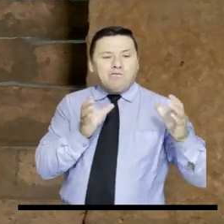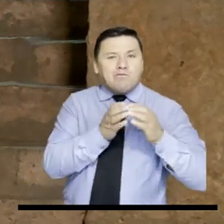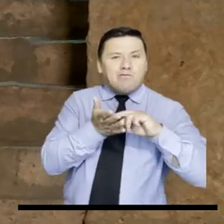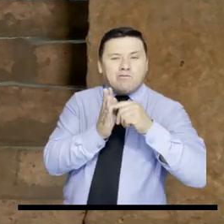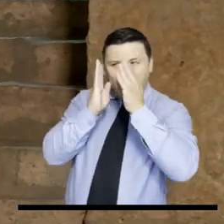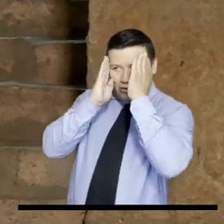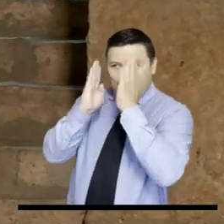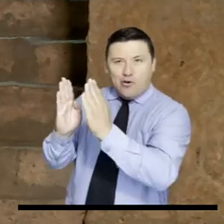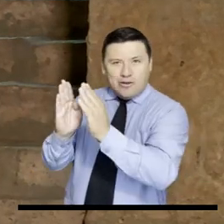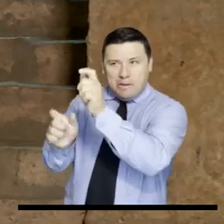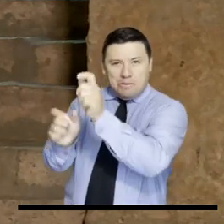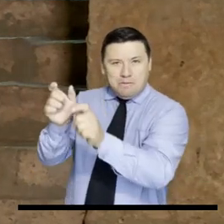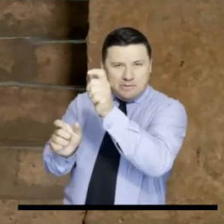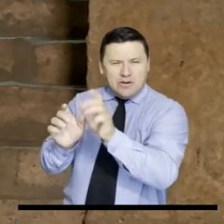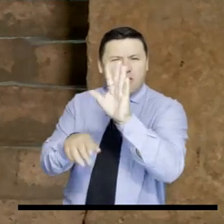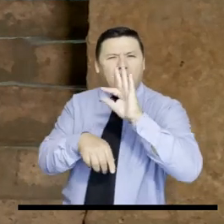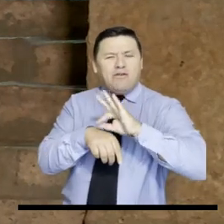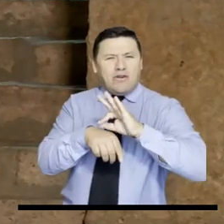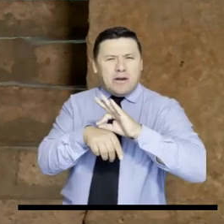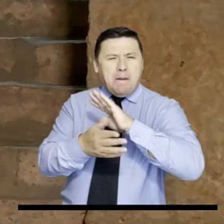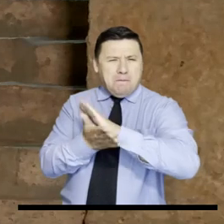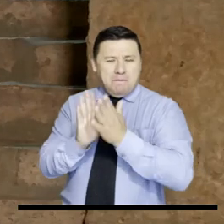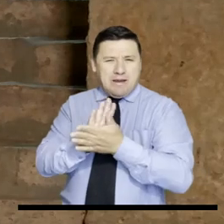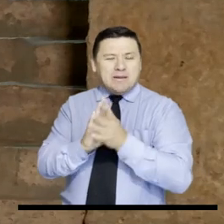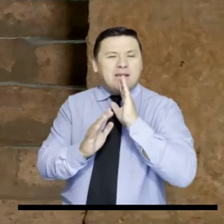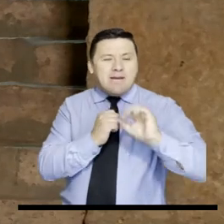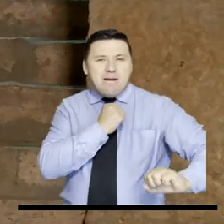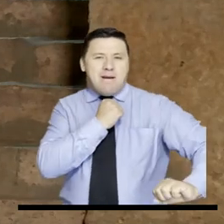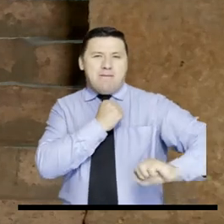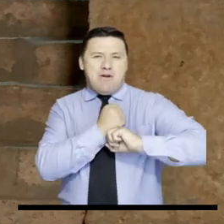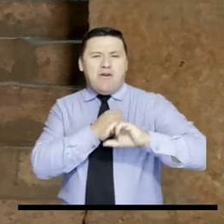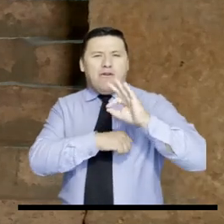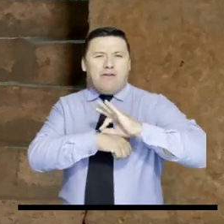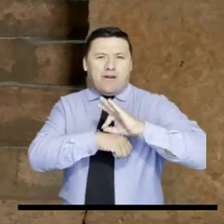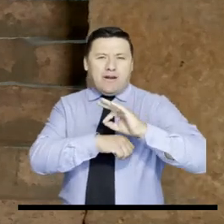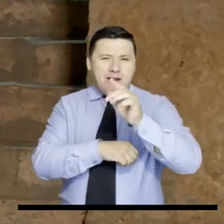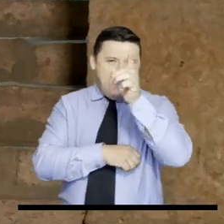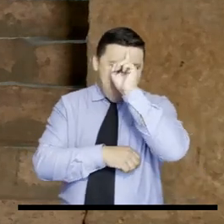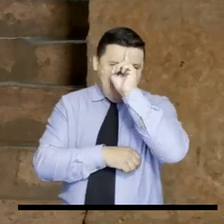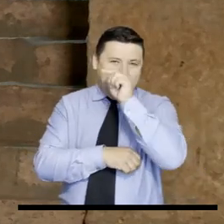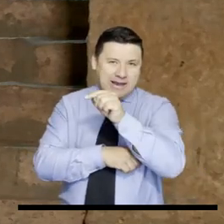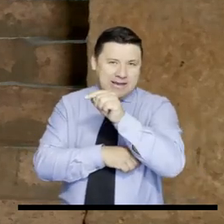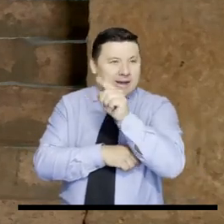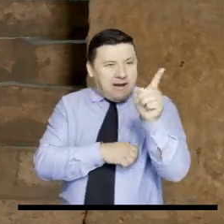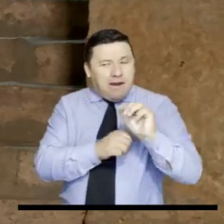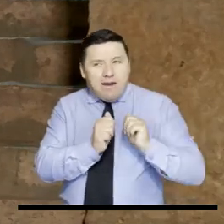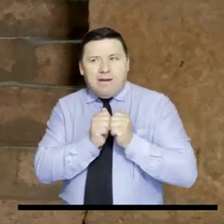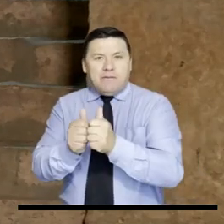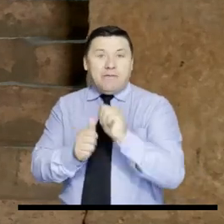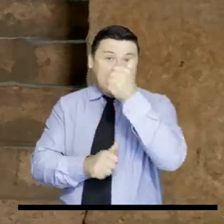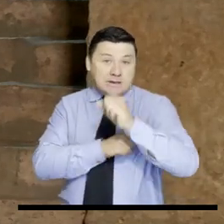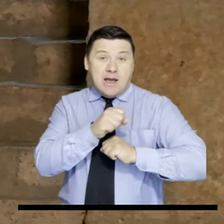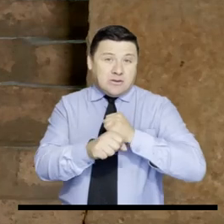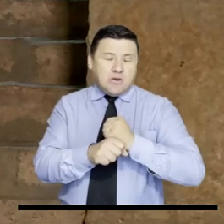Ciudadana del Congreso organiza con la Fundación Domo Paz, con el apoyo de la Fundación Alemana Hanseidel Stiftung. Estos 10 años